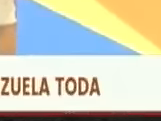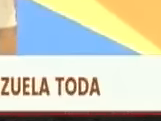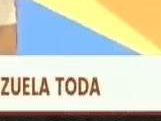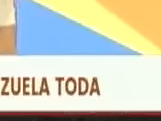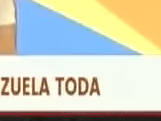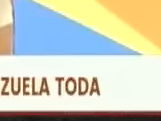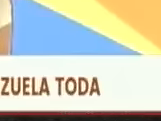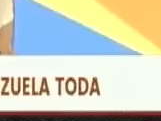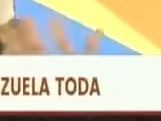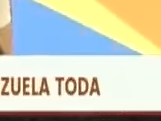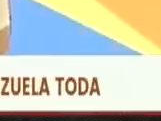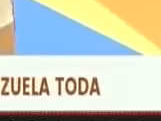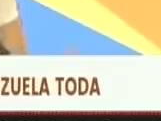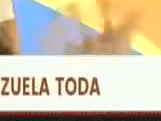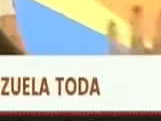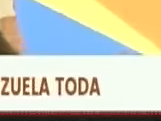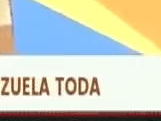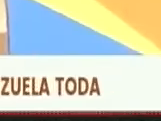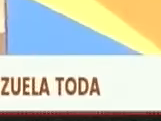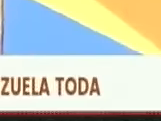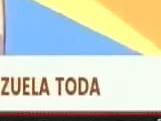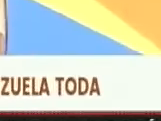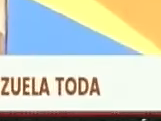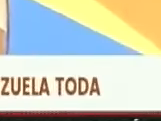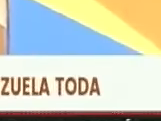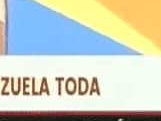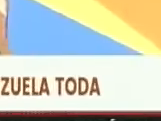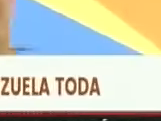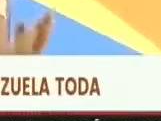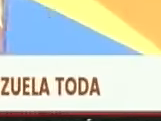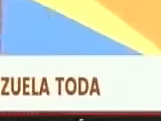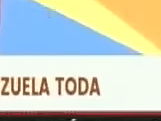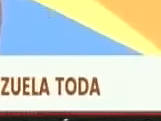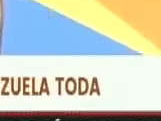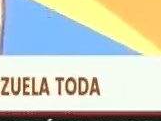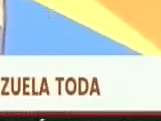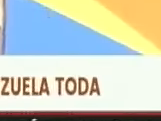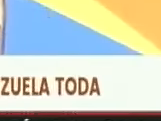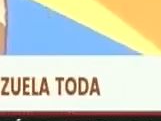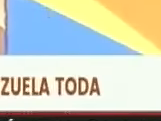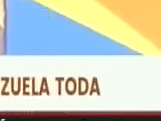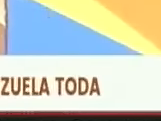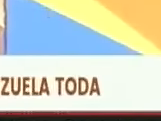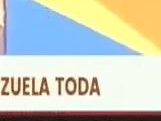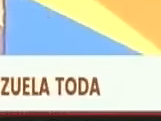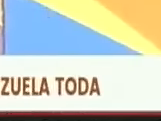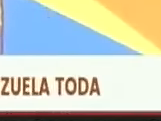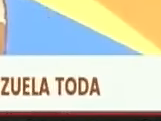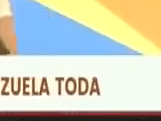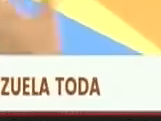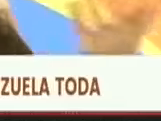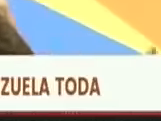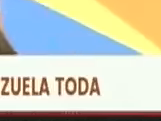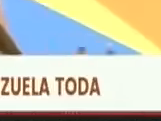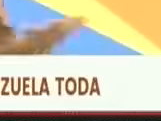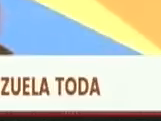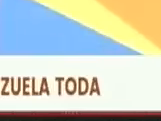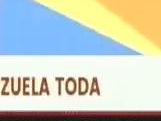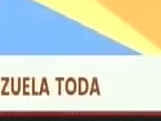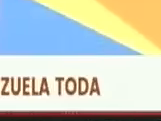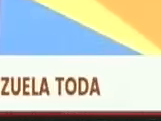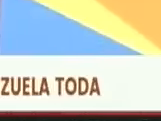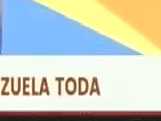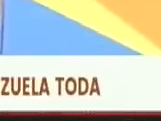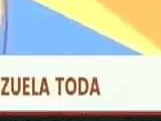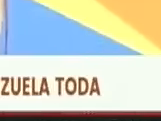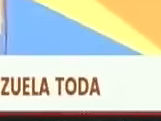saltos de emoción es la venezolanidad elevada a su más alto nivel y sobre todo la esperanza y el